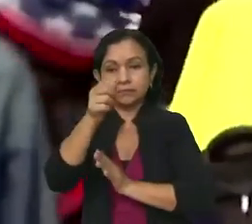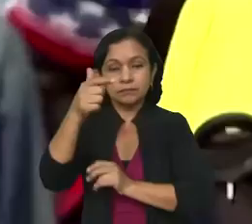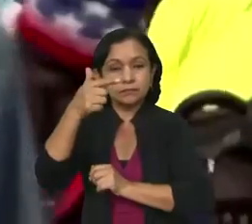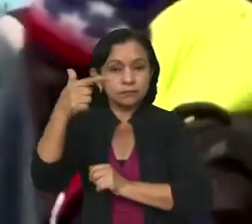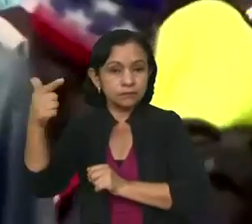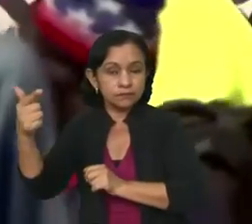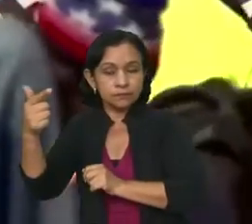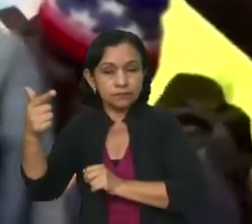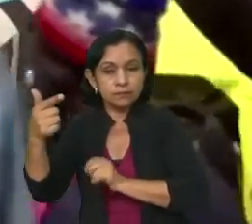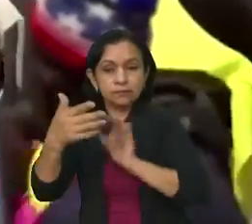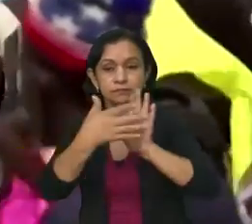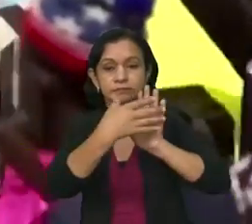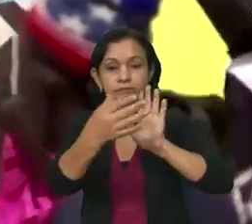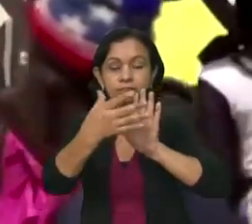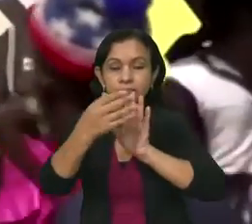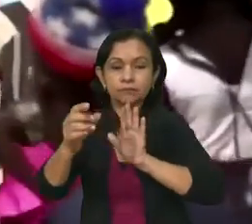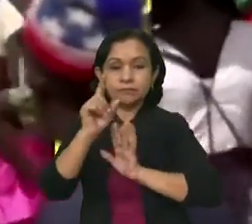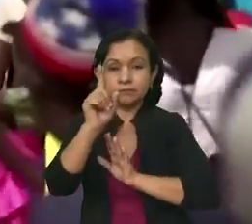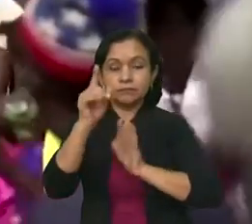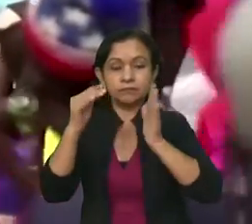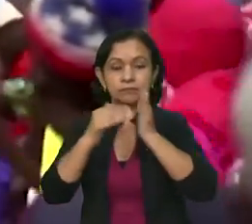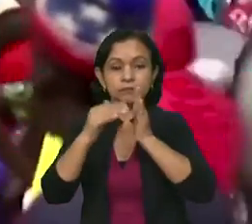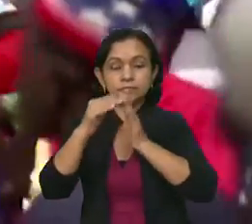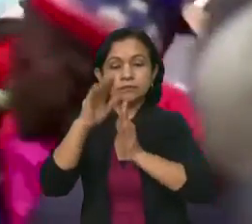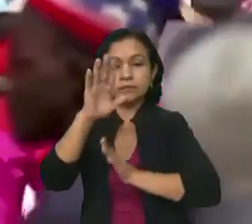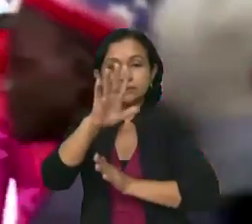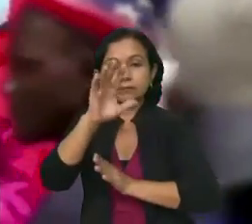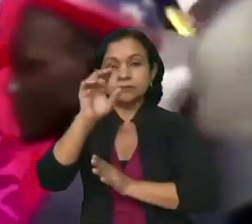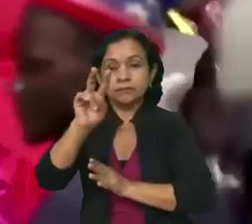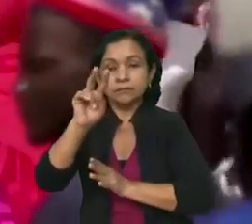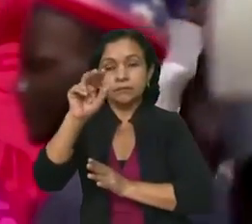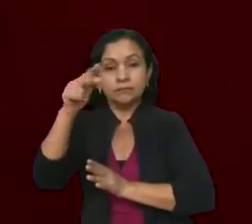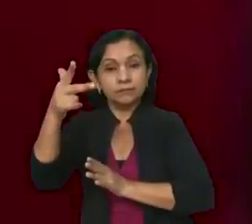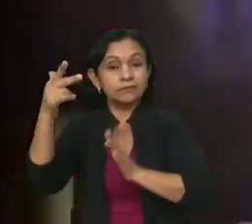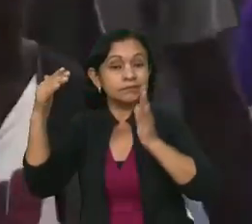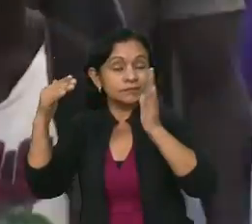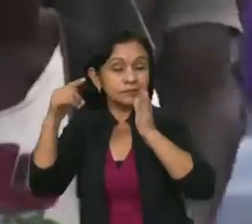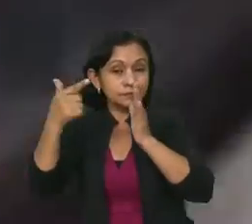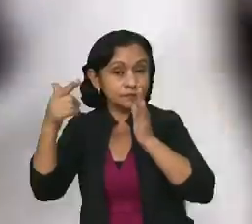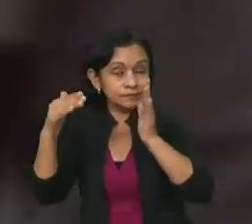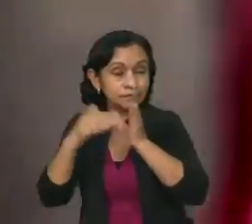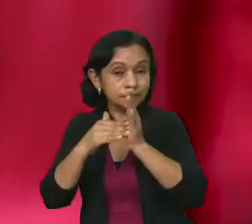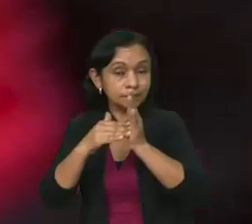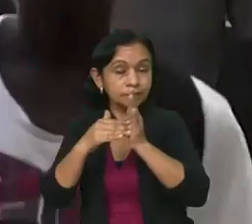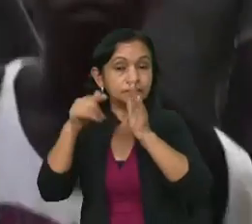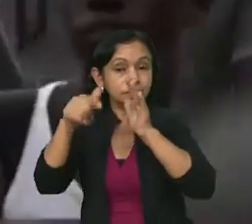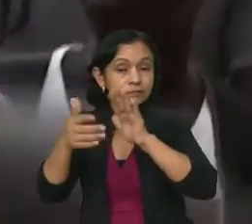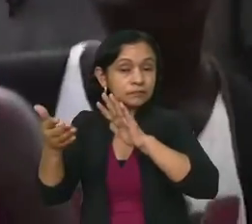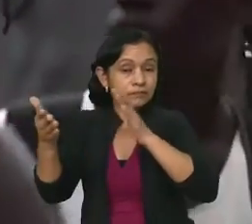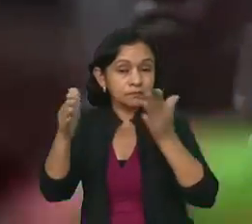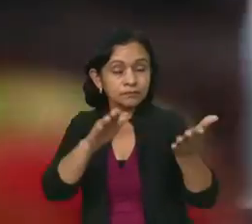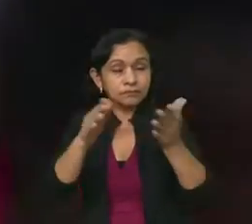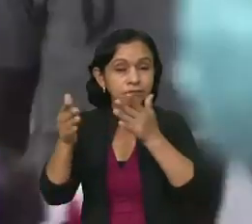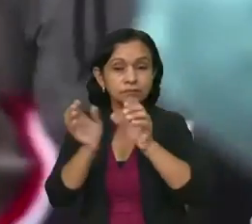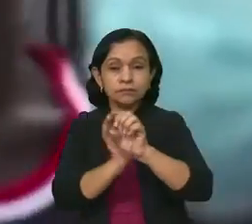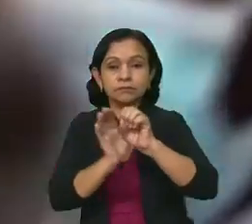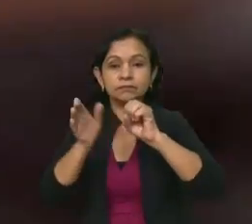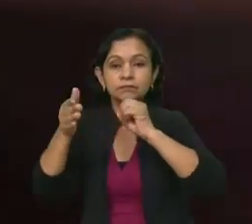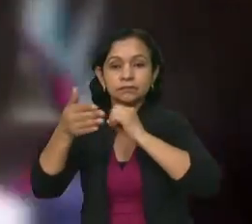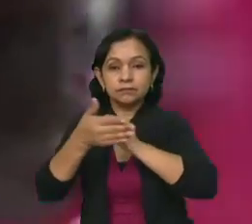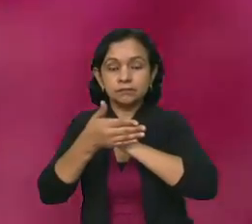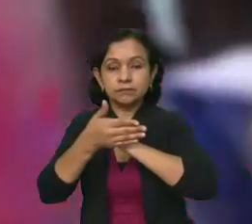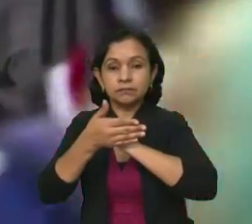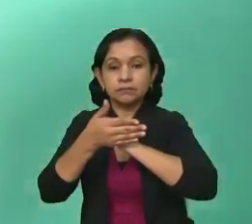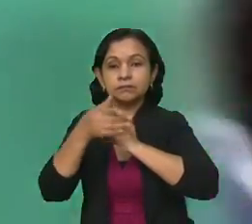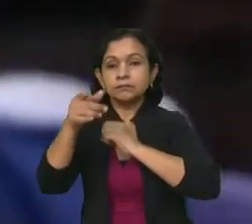36.967 y la de contagios ascendió a 1.527.000. La mayor pérdida de vida hasta hoy debido al COVID-19 se vio en